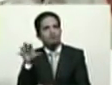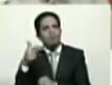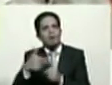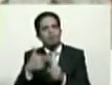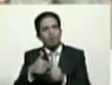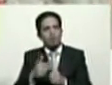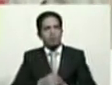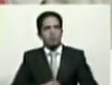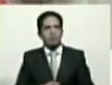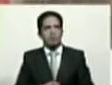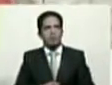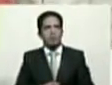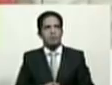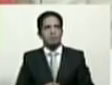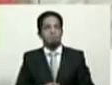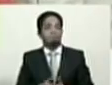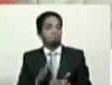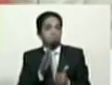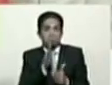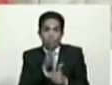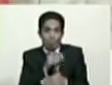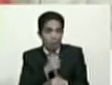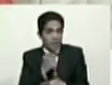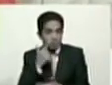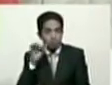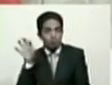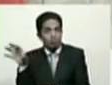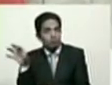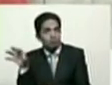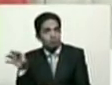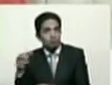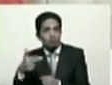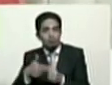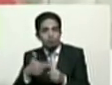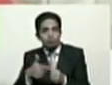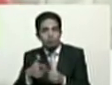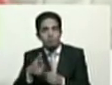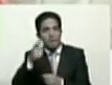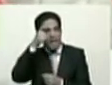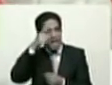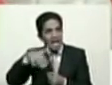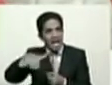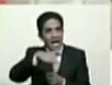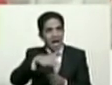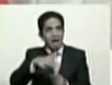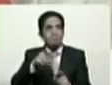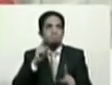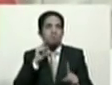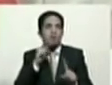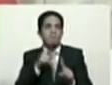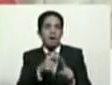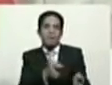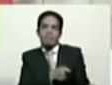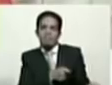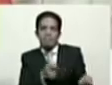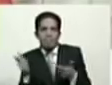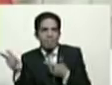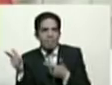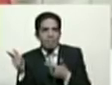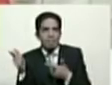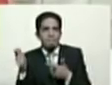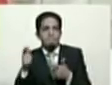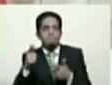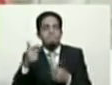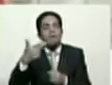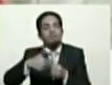representa al no contar con el diluyente correspondiente en los campos para el transporte del petróleo